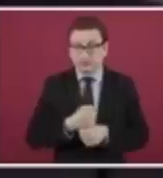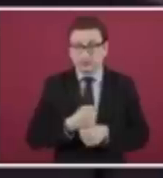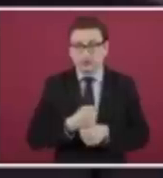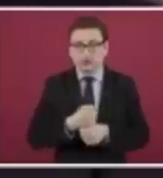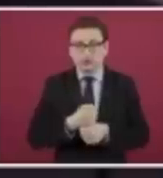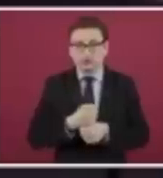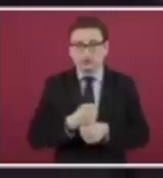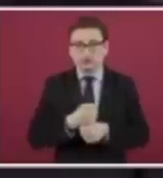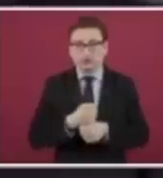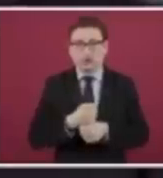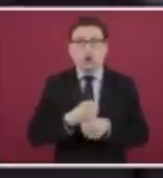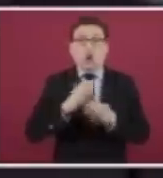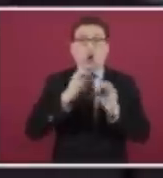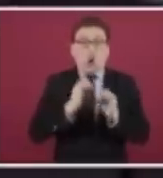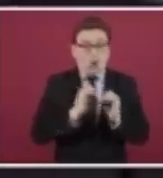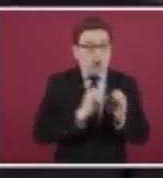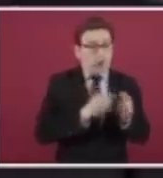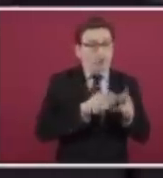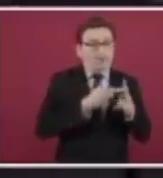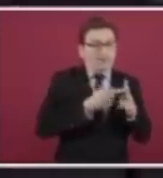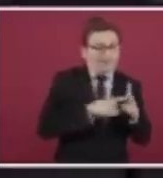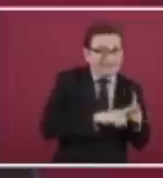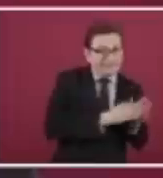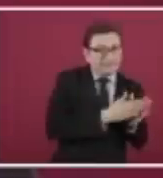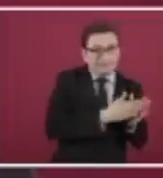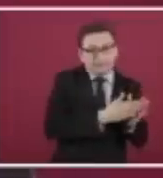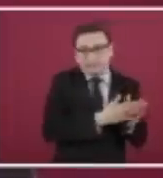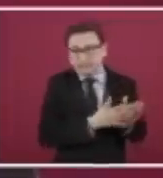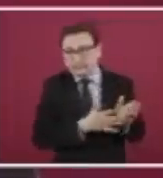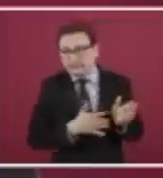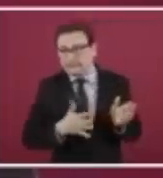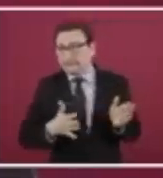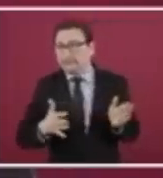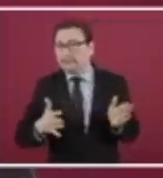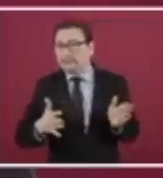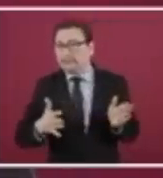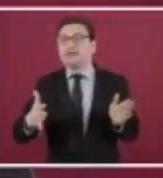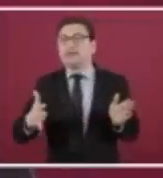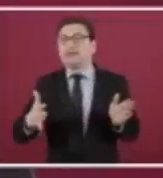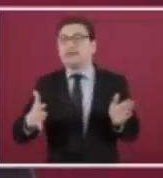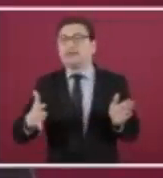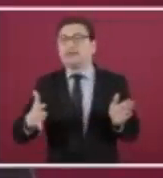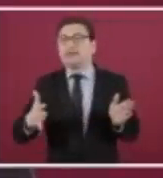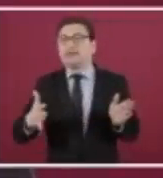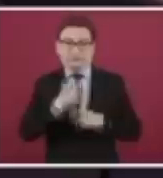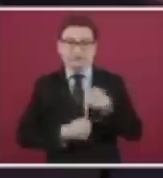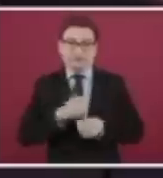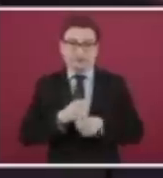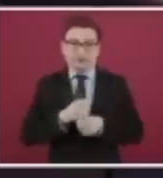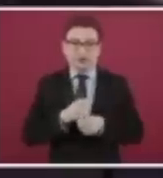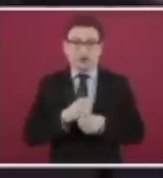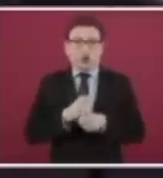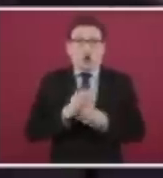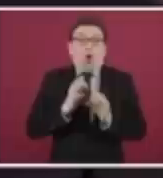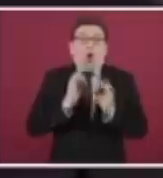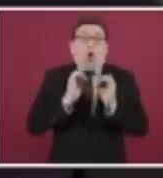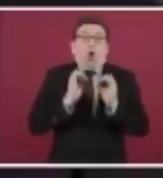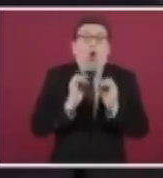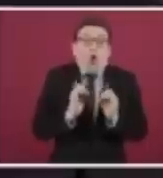durante todos estos 20 años, a decir va a haber desarrollo sí,